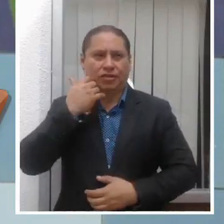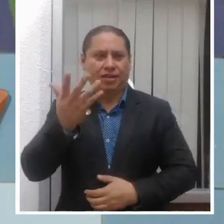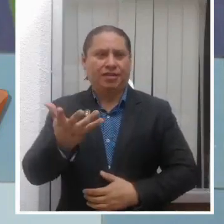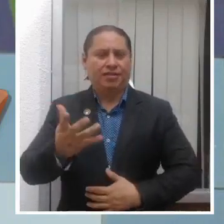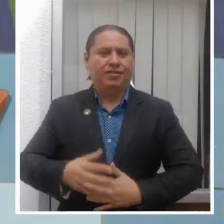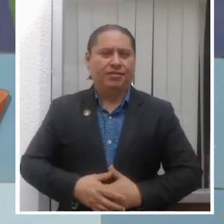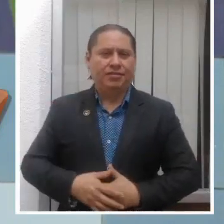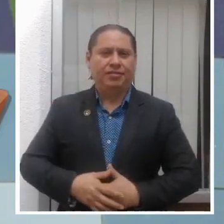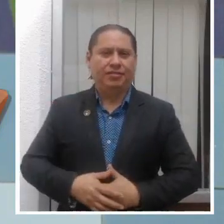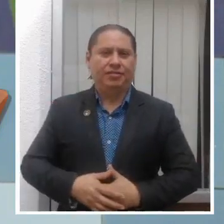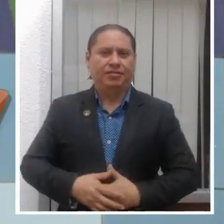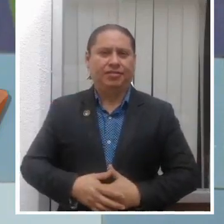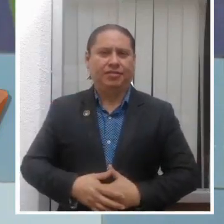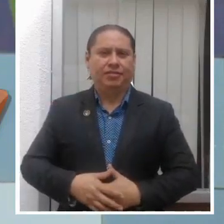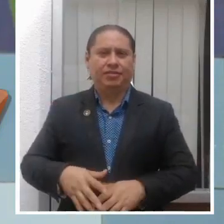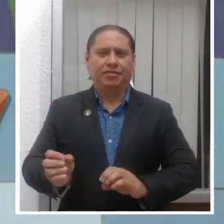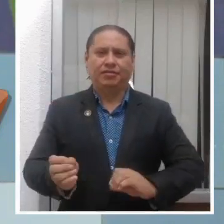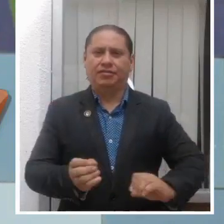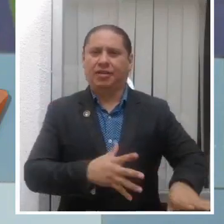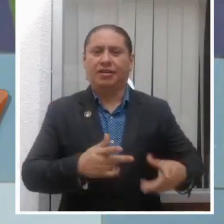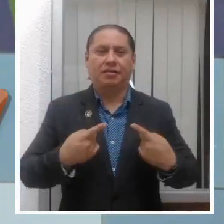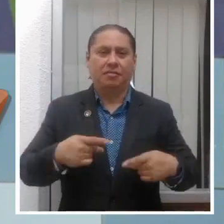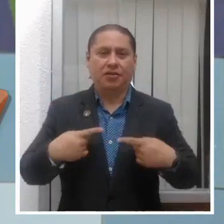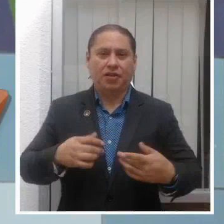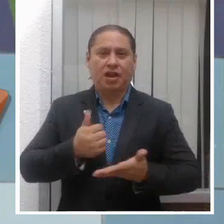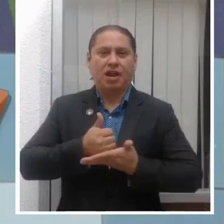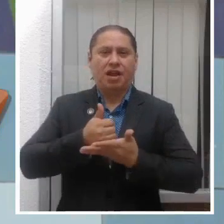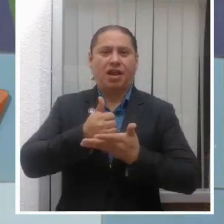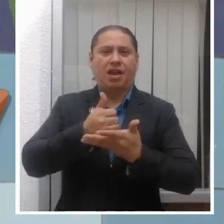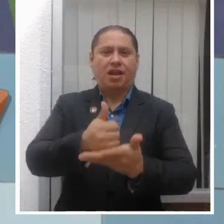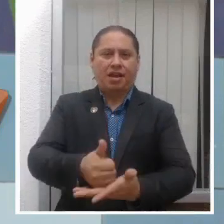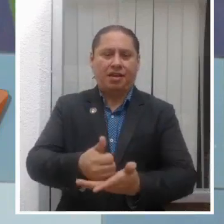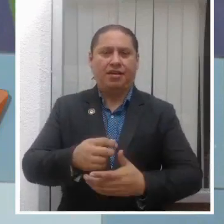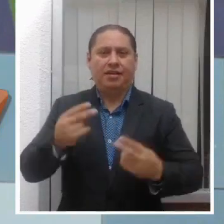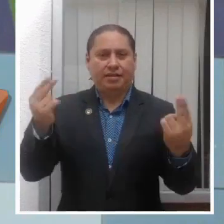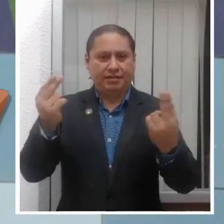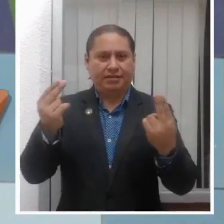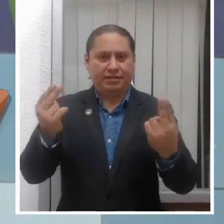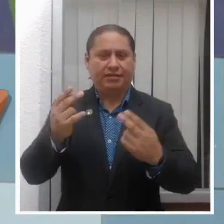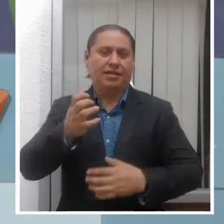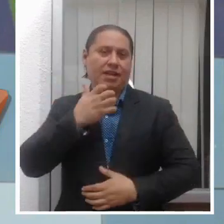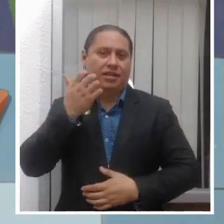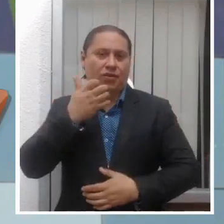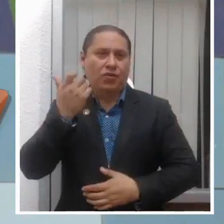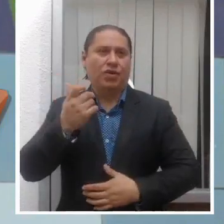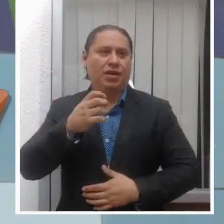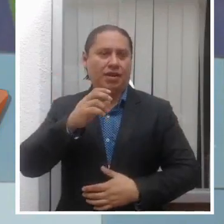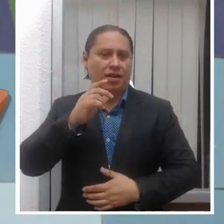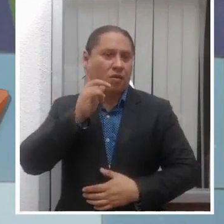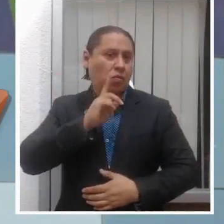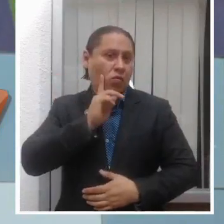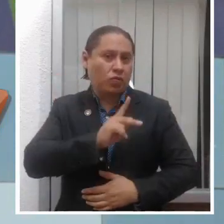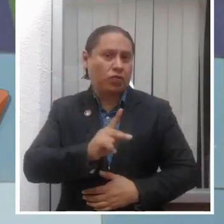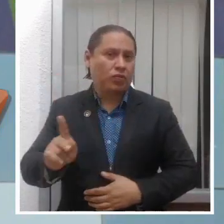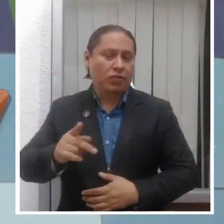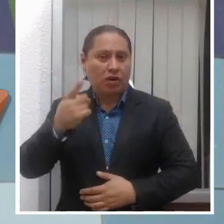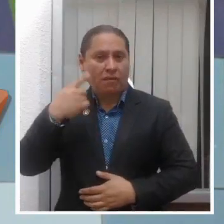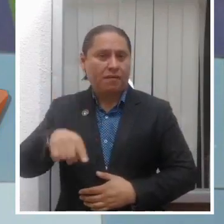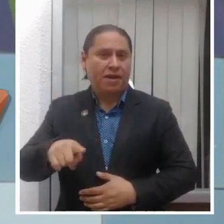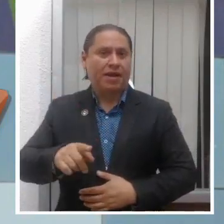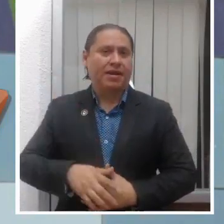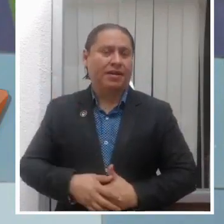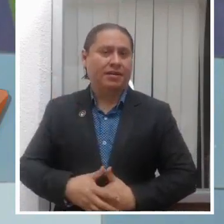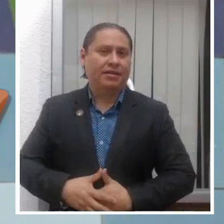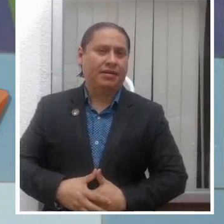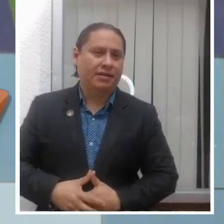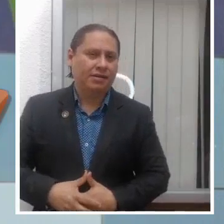pasar a las personas que me ayudaron cuando estuve en la escuela de la SOGEM para yo estar allí